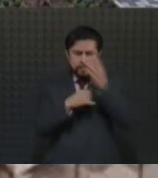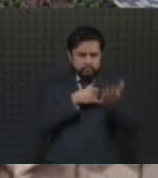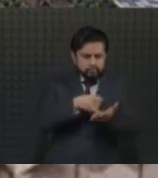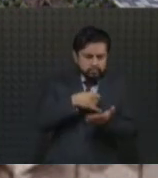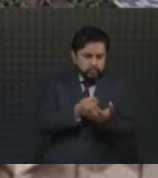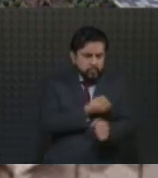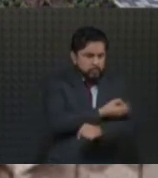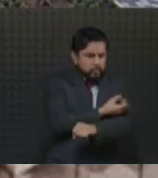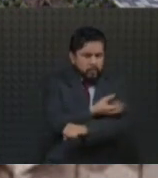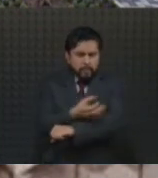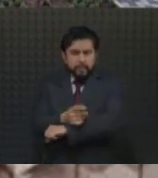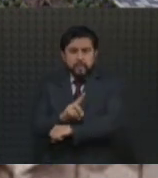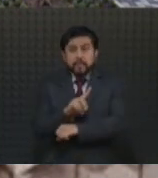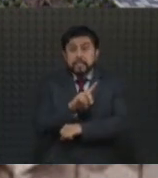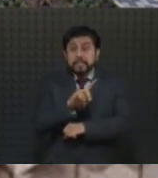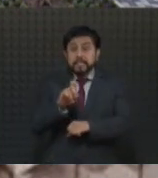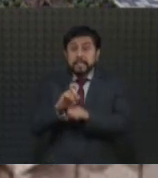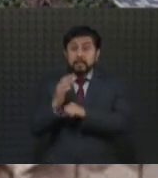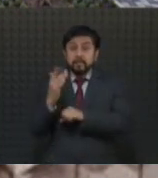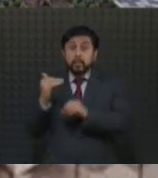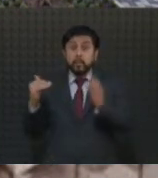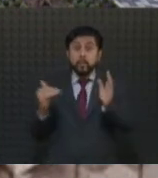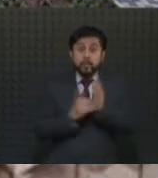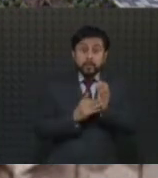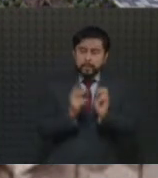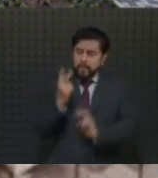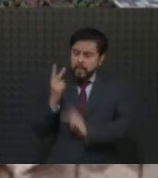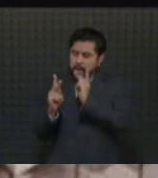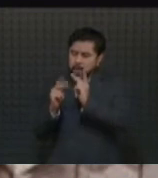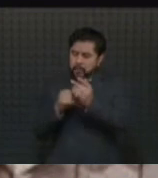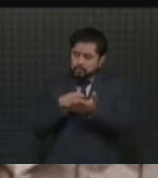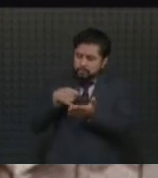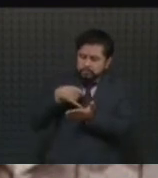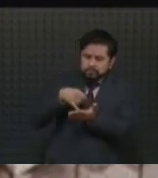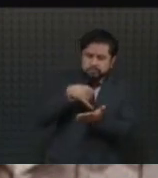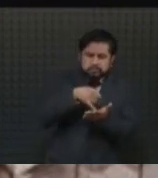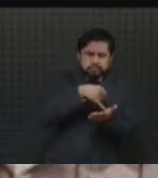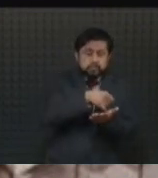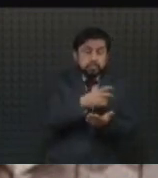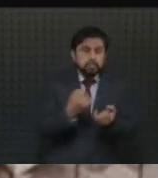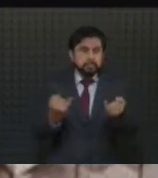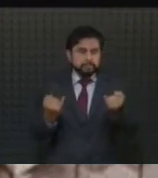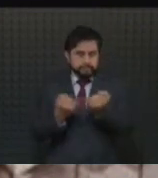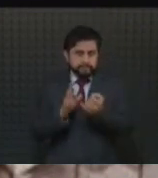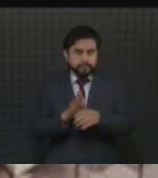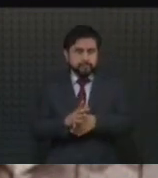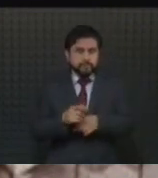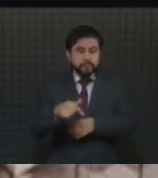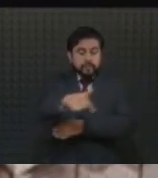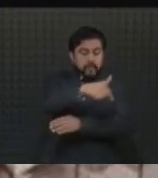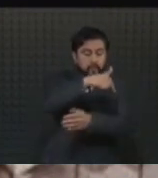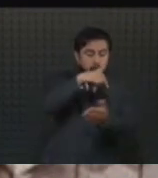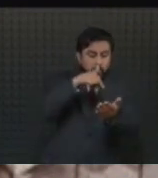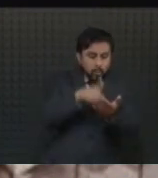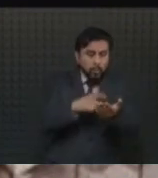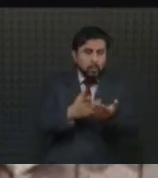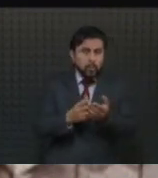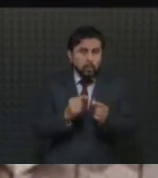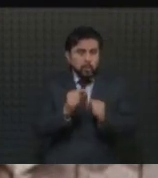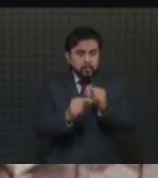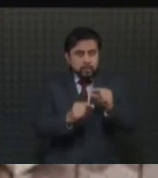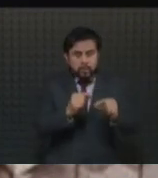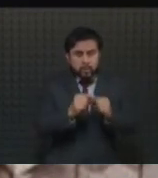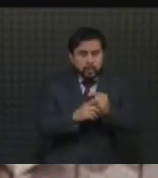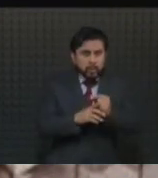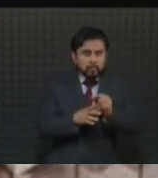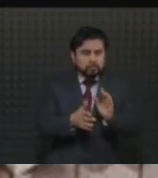150 mil, creo que son arbustos y plantas. Adelante. Espejos de agua, también importante el